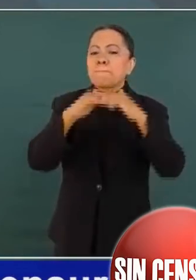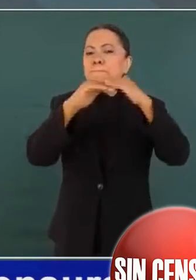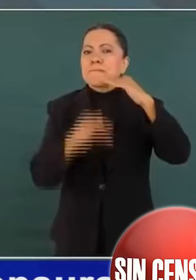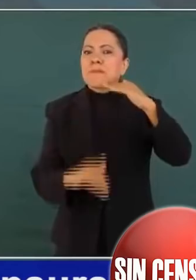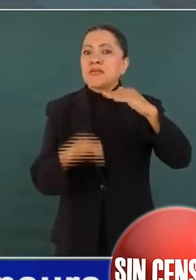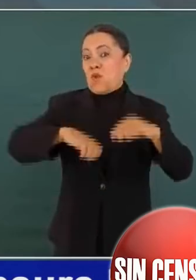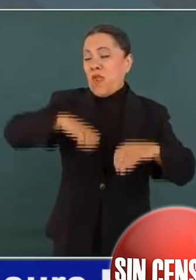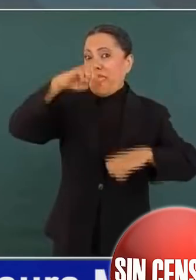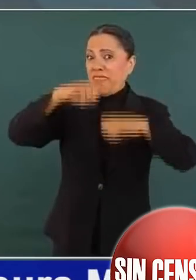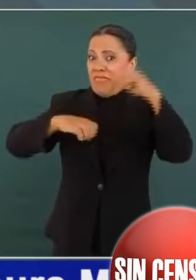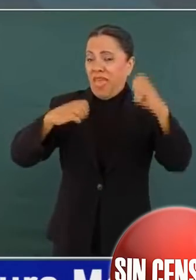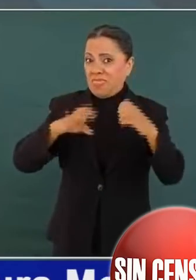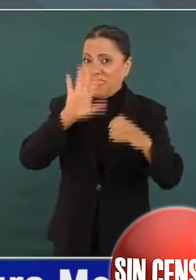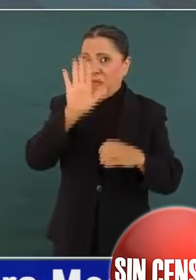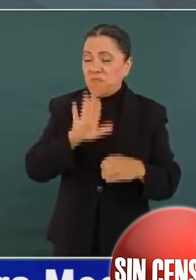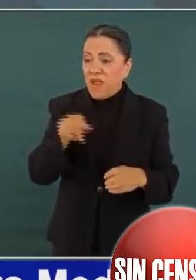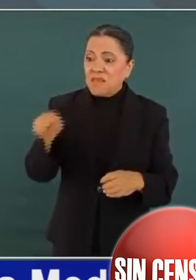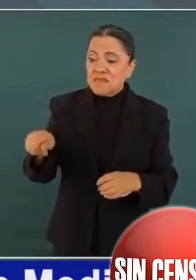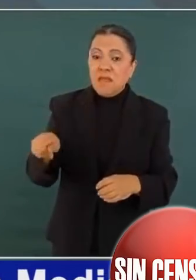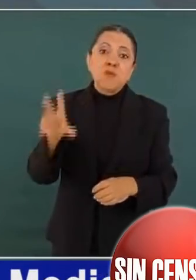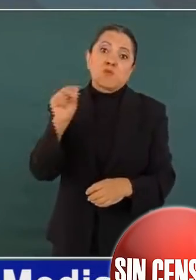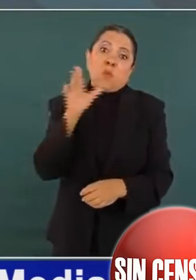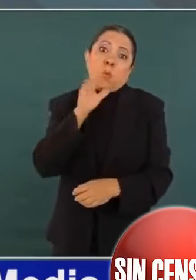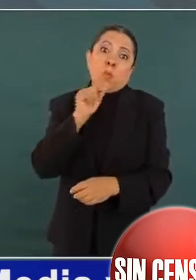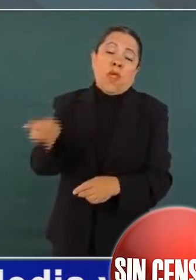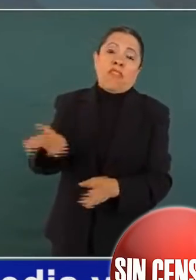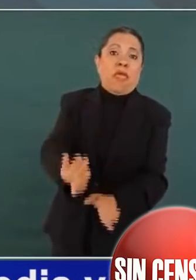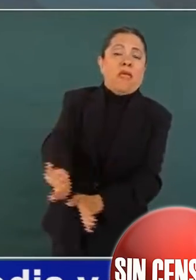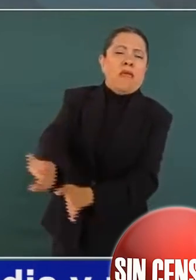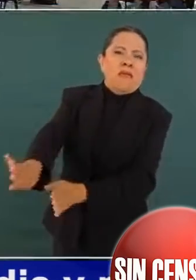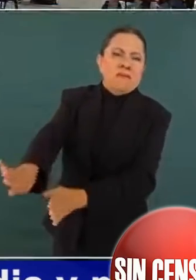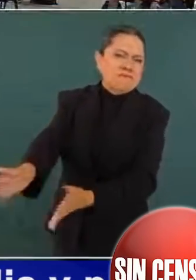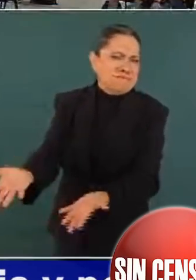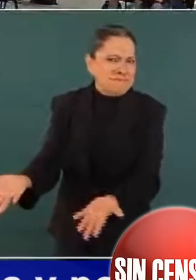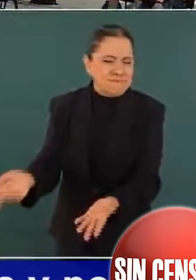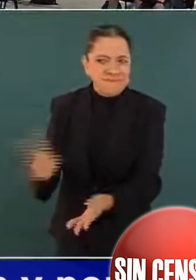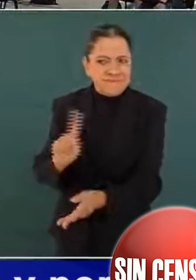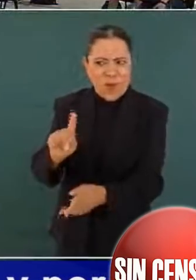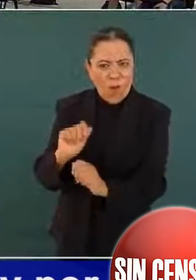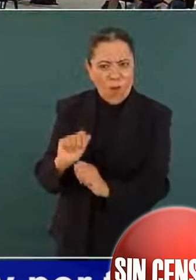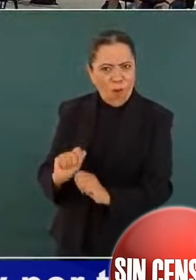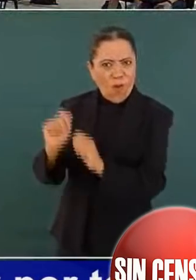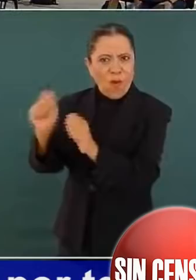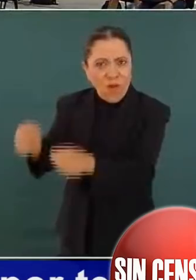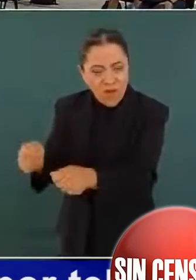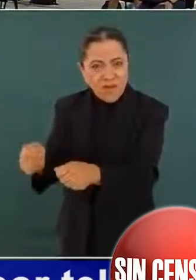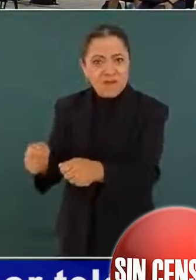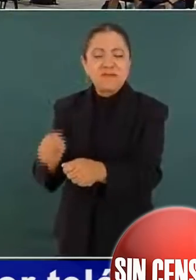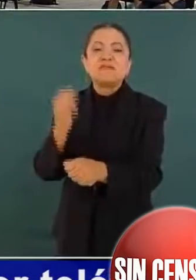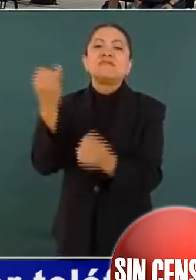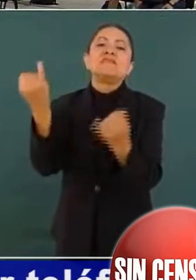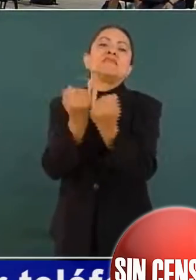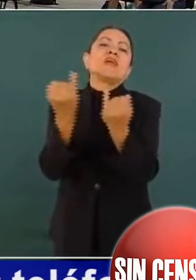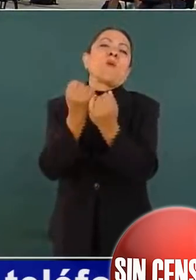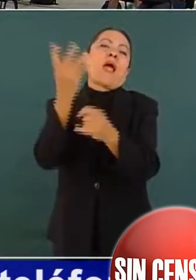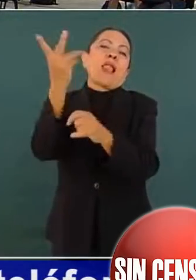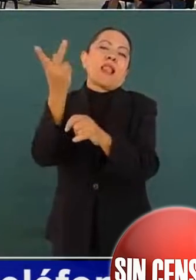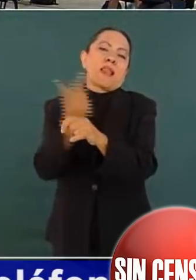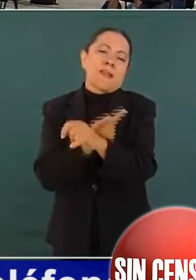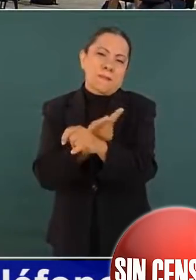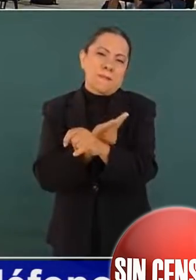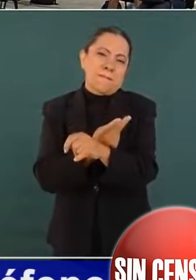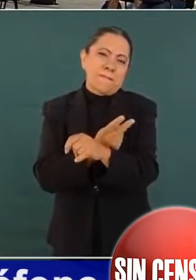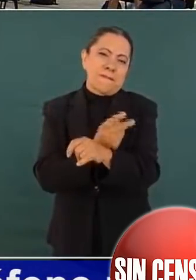y no darles a ellos los cargos. Es como lo que pasaba en salud y